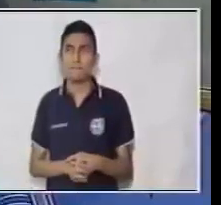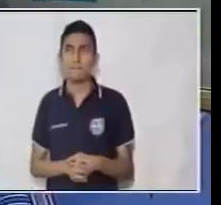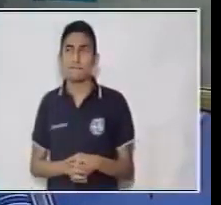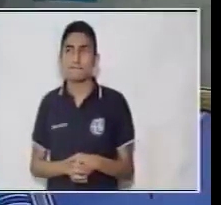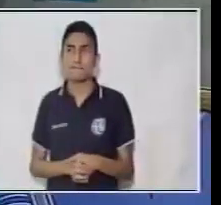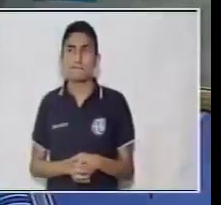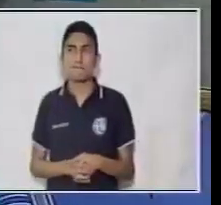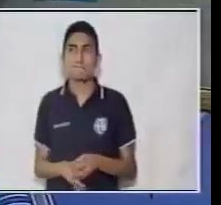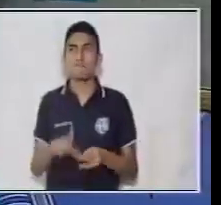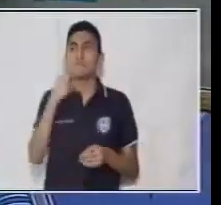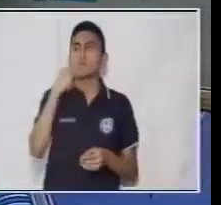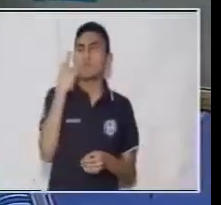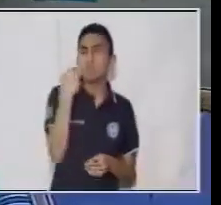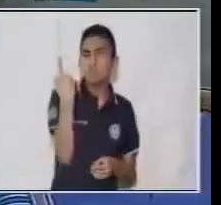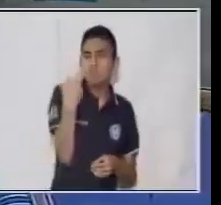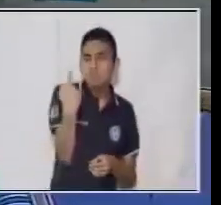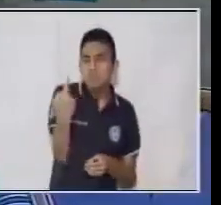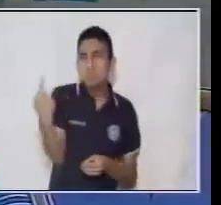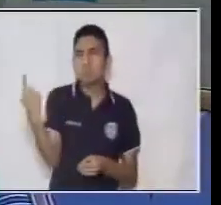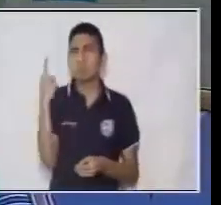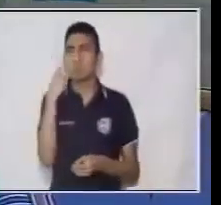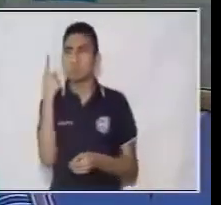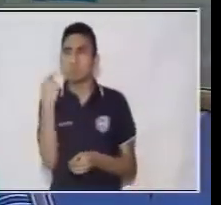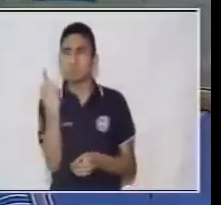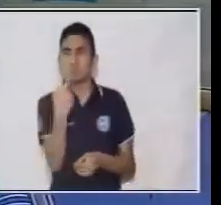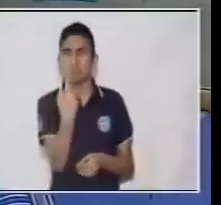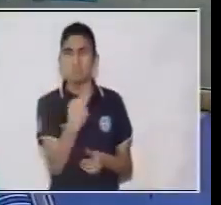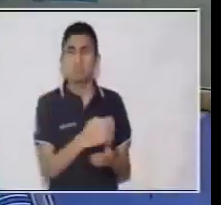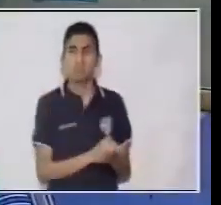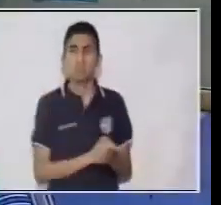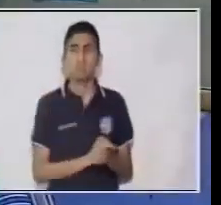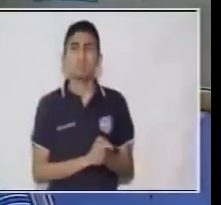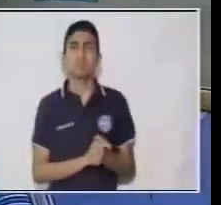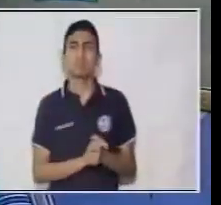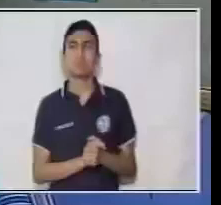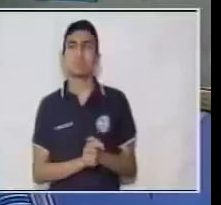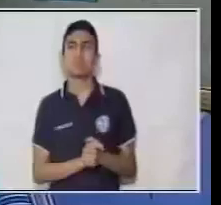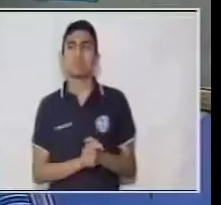Vamos a buscar aquí entre las figuras,